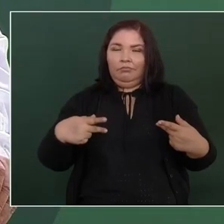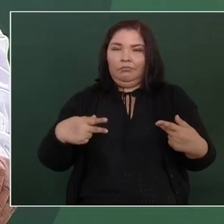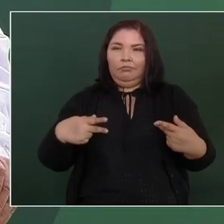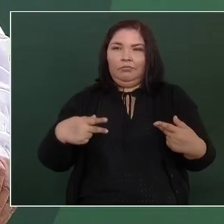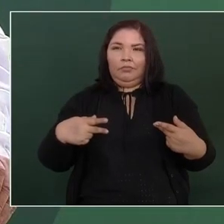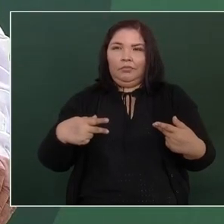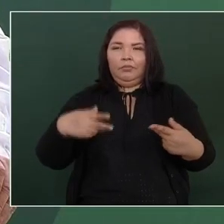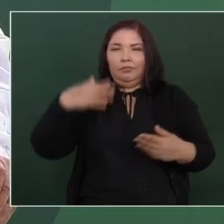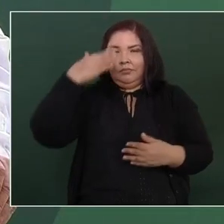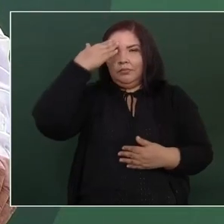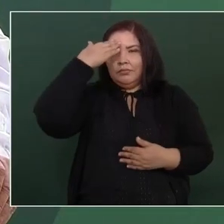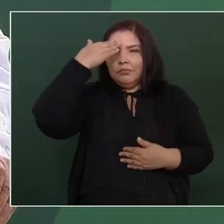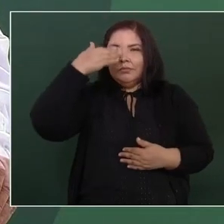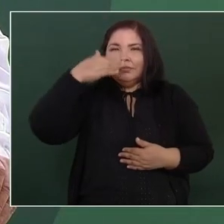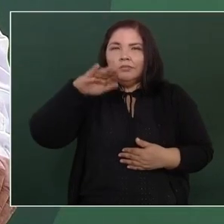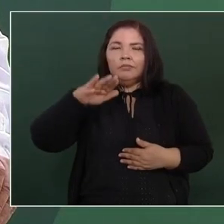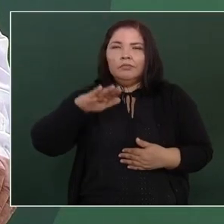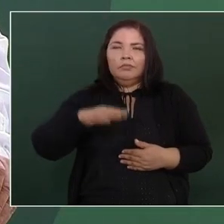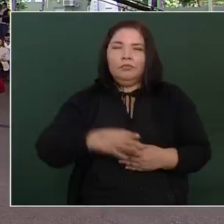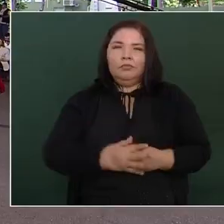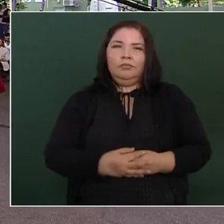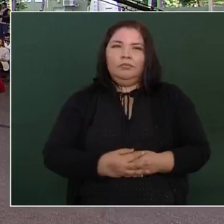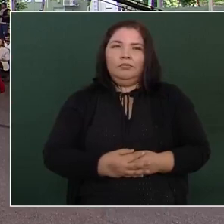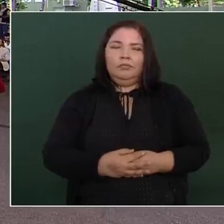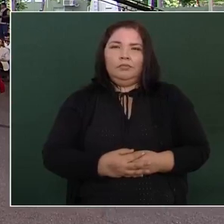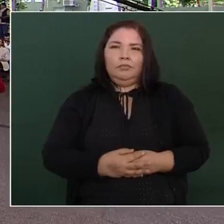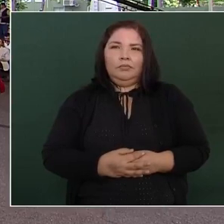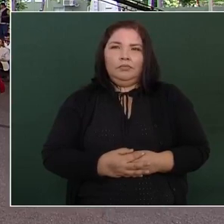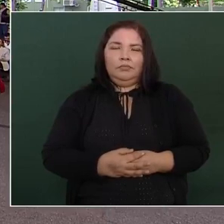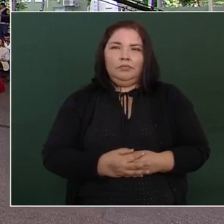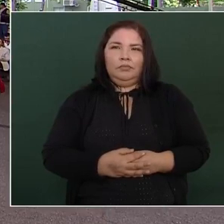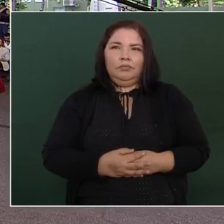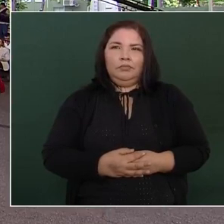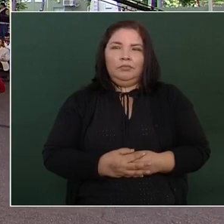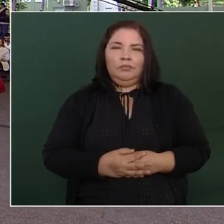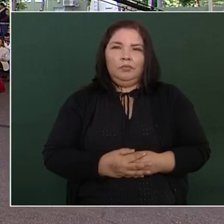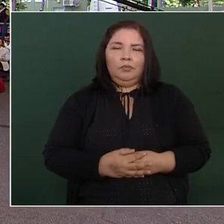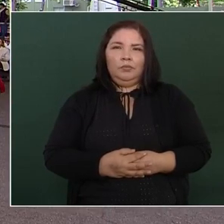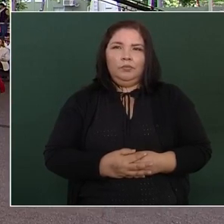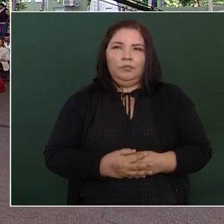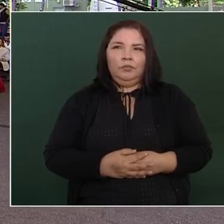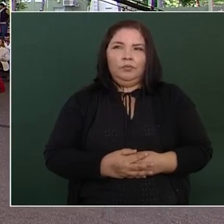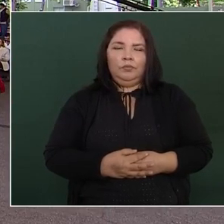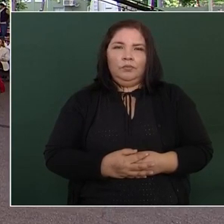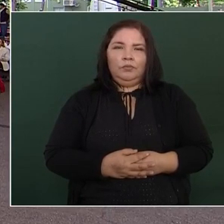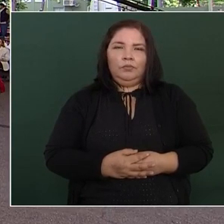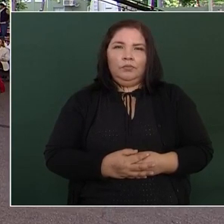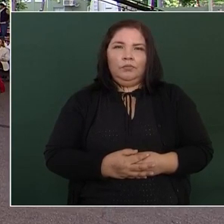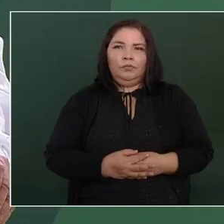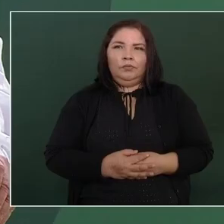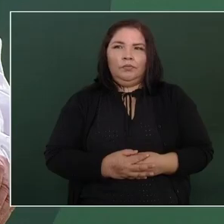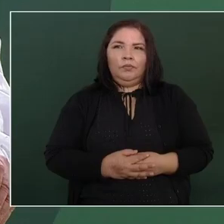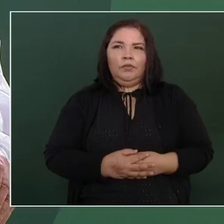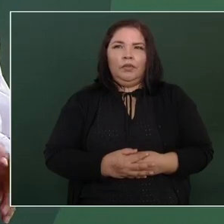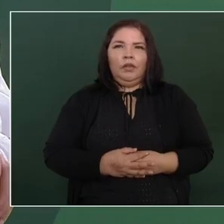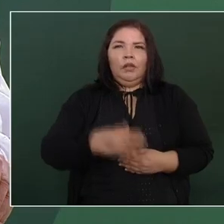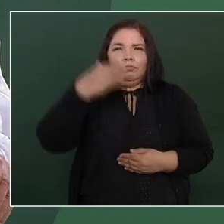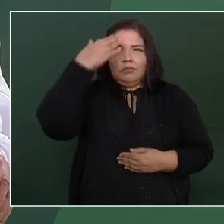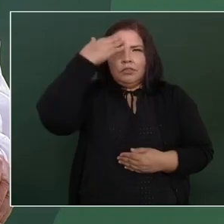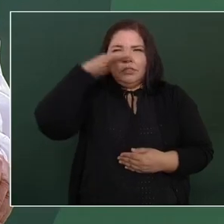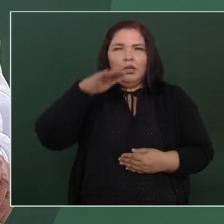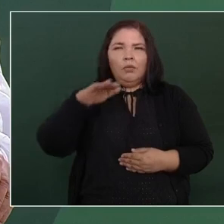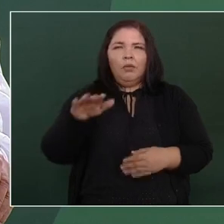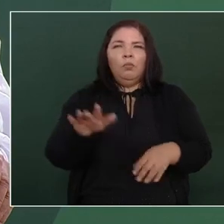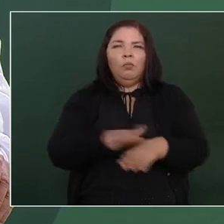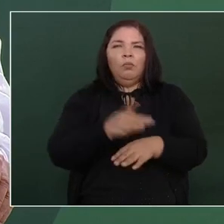sabe con qué propósito se